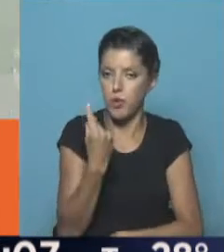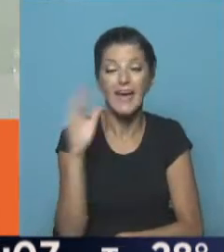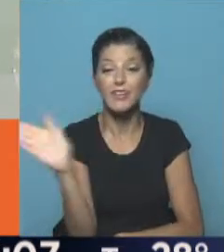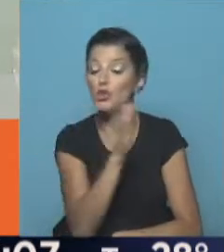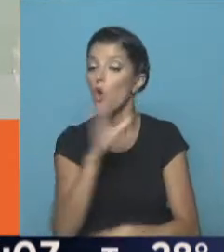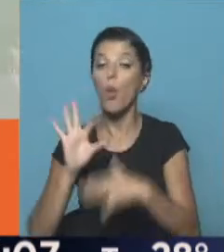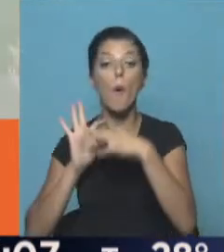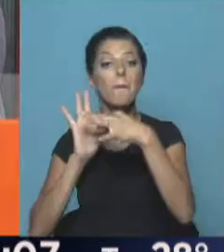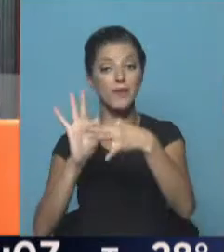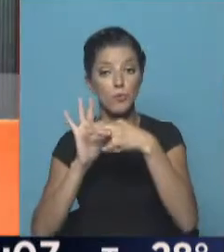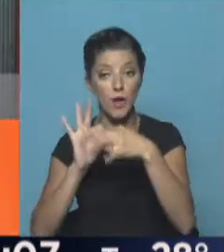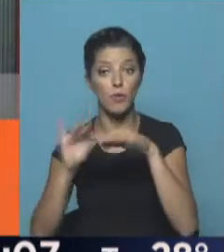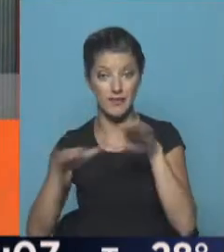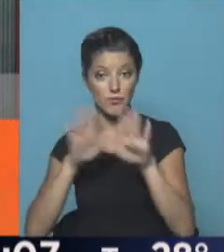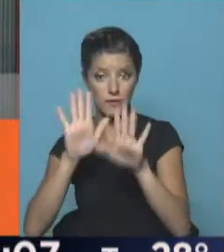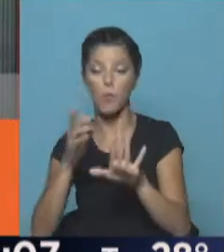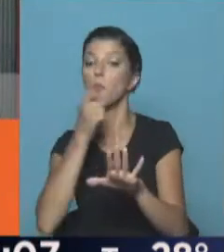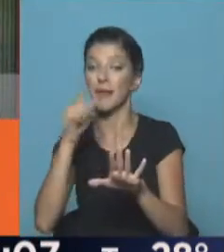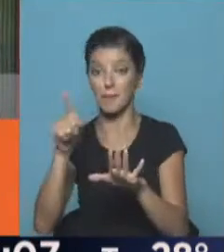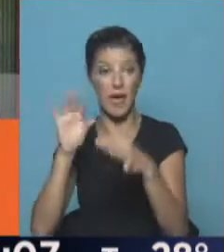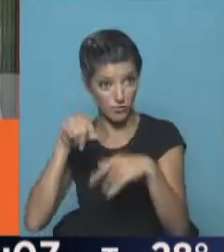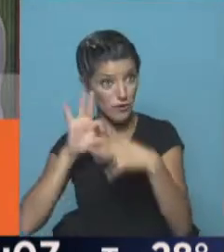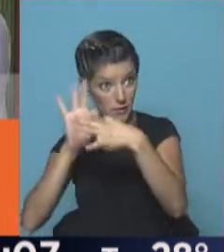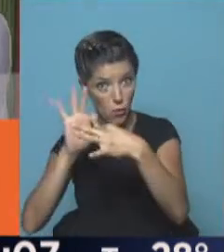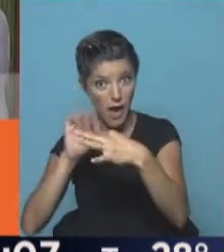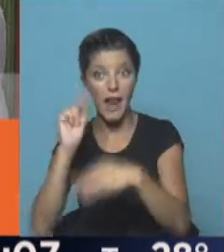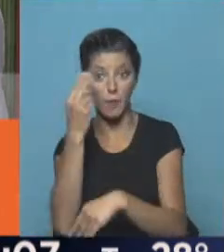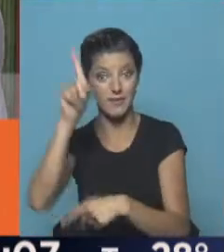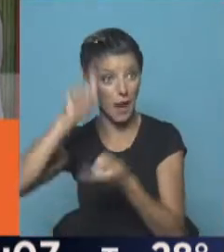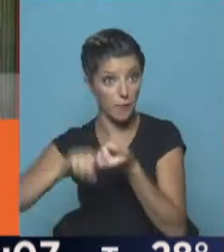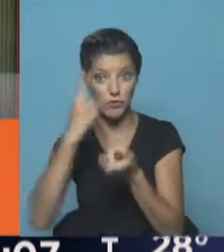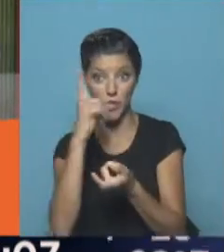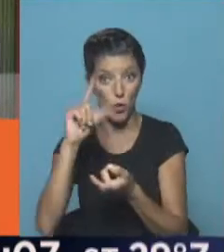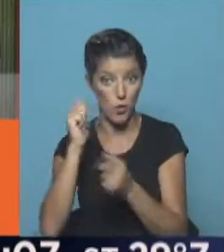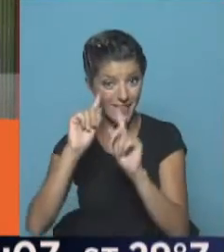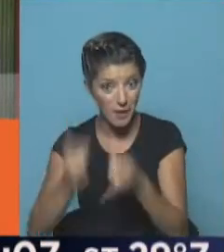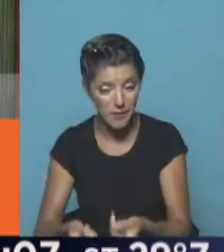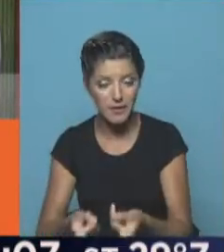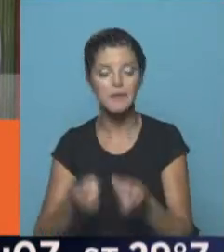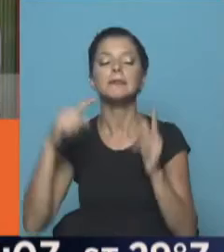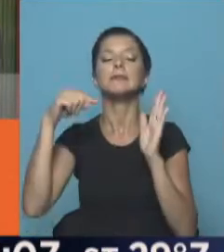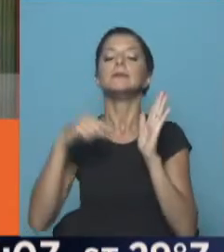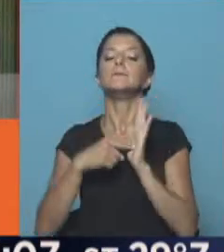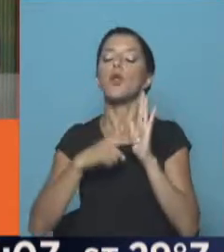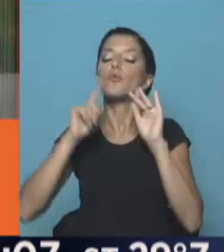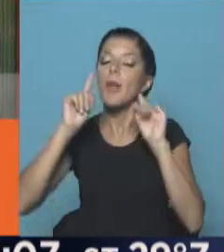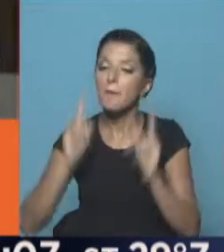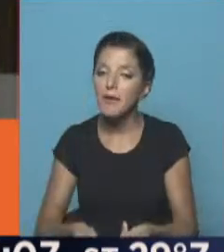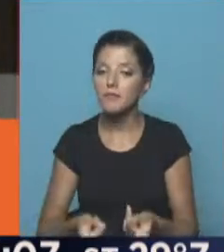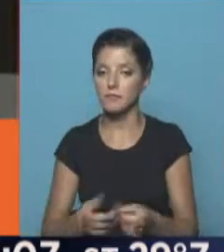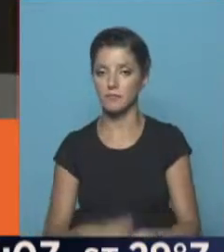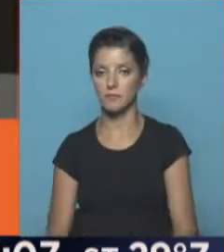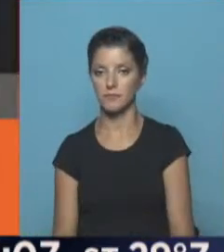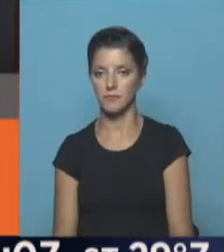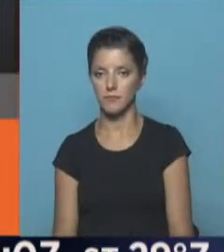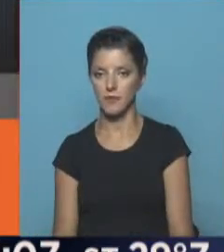hecho tan emocional como la muerte de la mujer de lula sino que además tiene que ver con instancias más